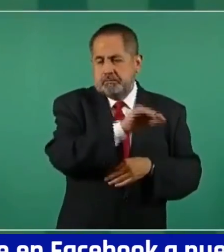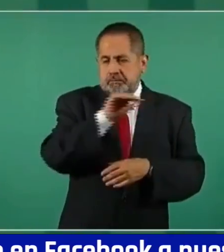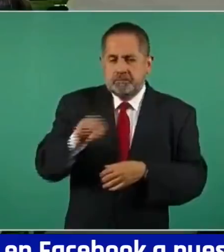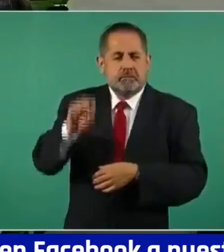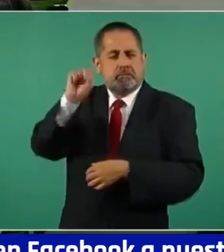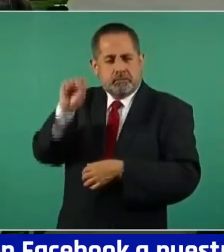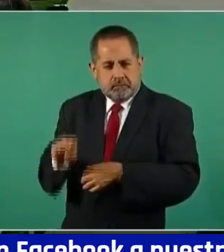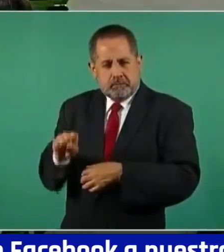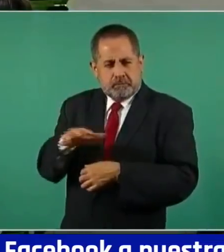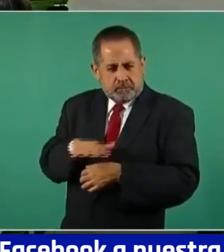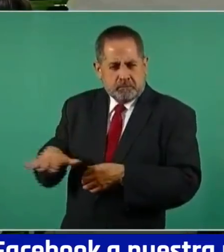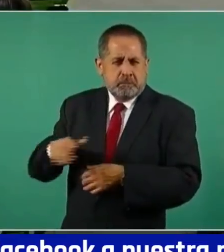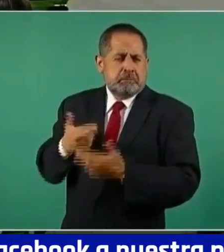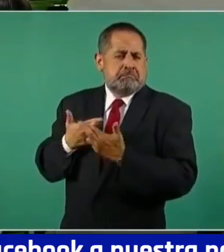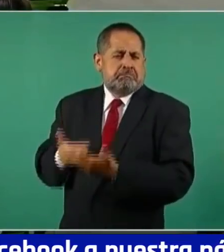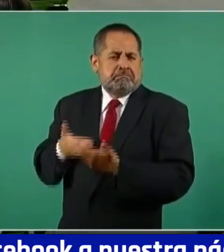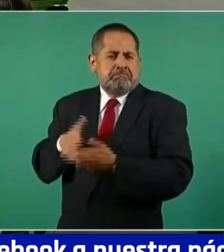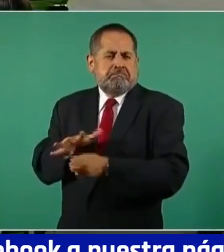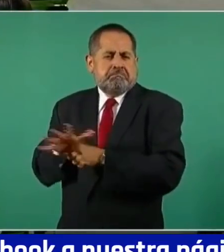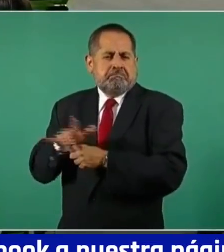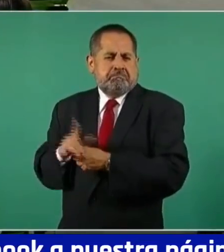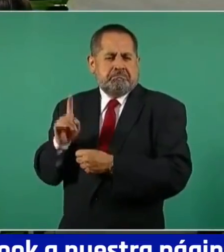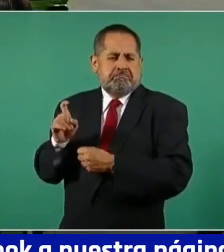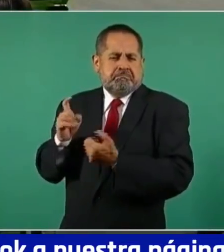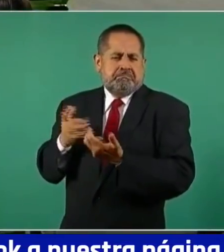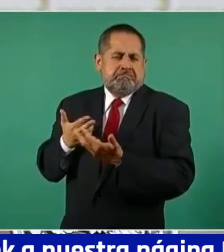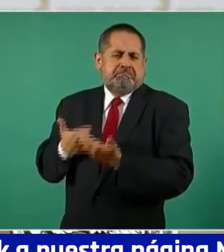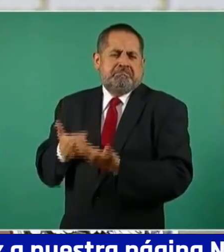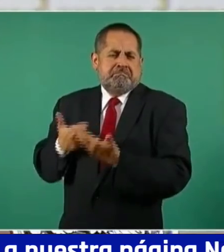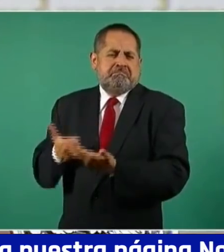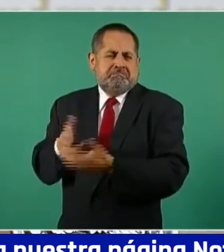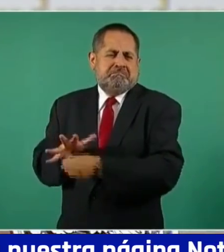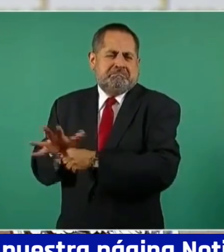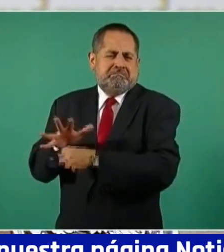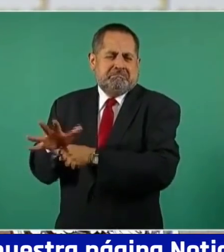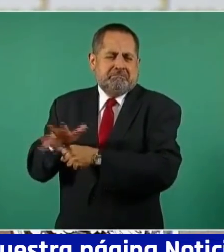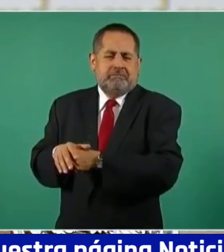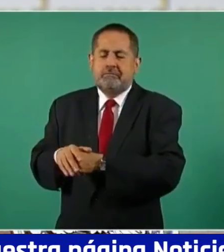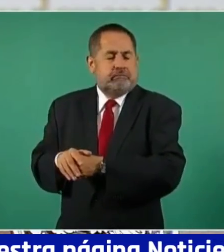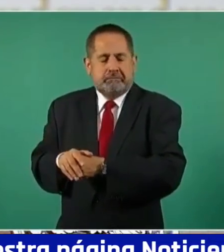sureste, donde lo que sobra es agua.